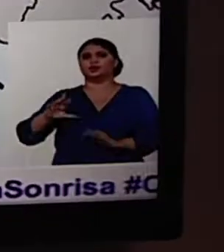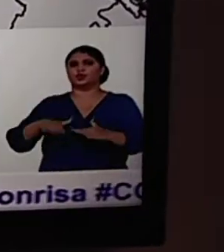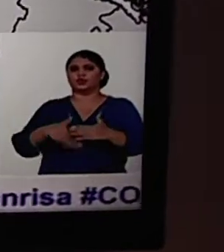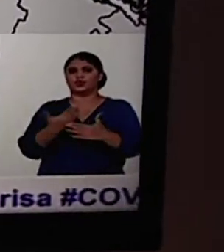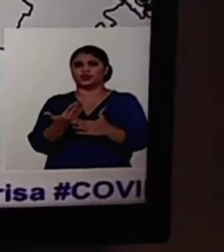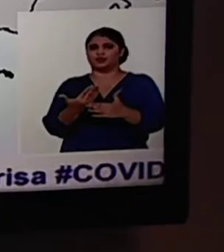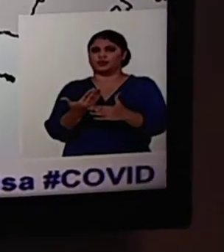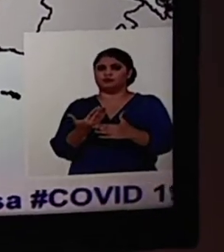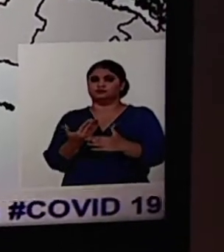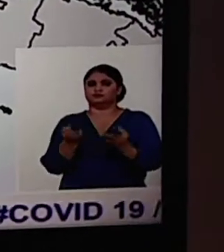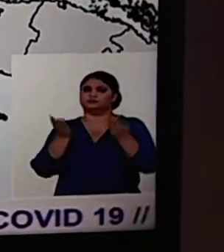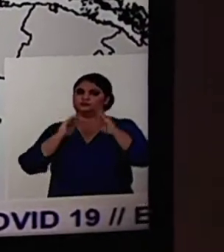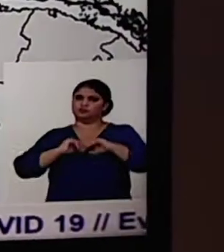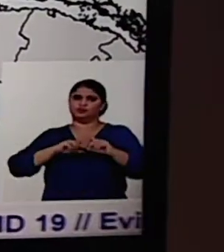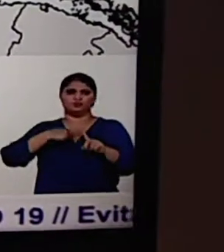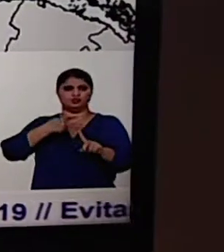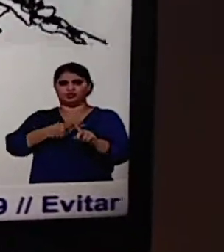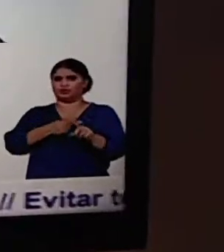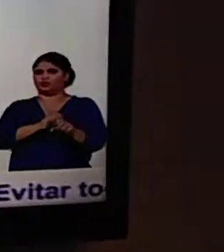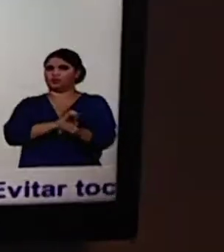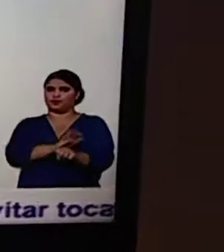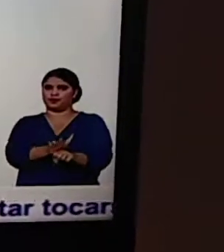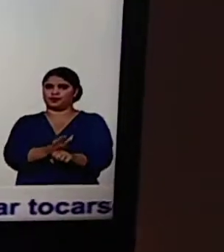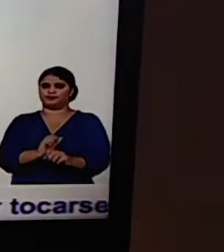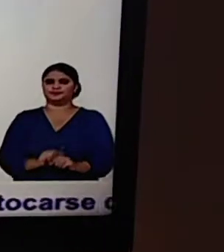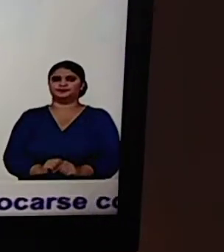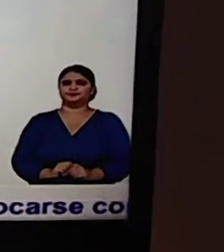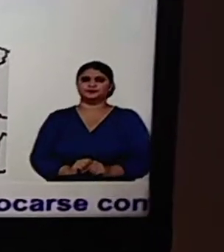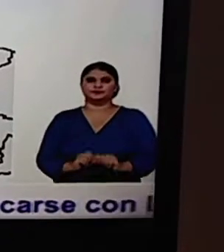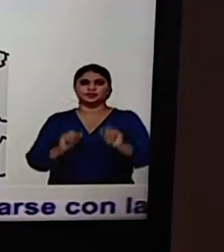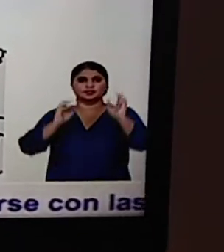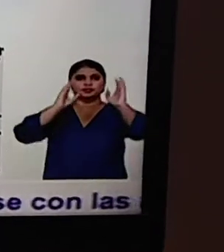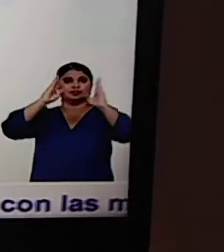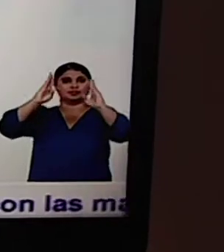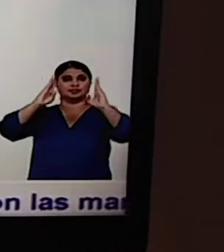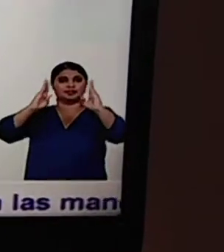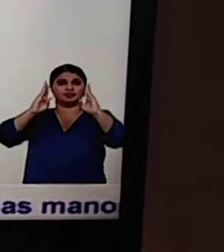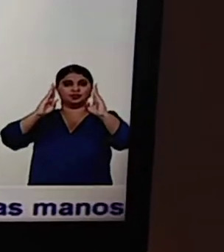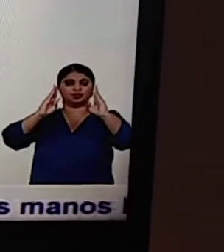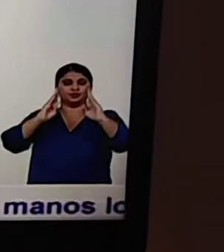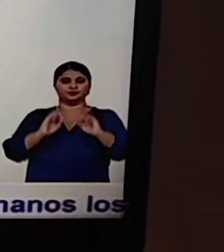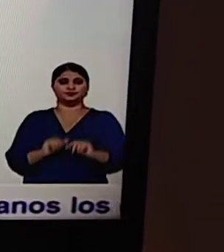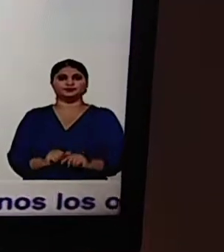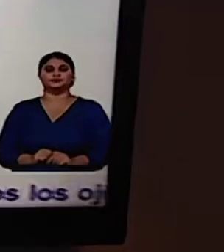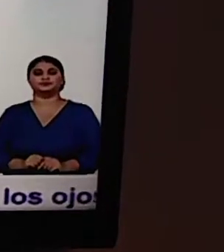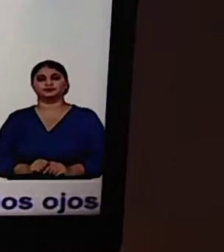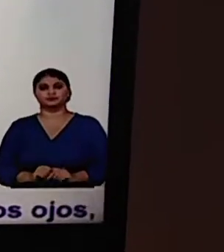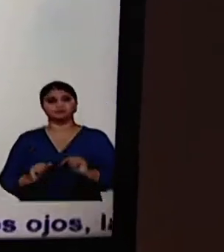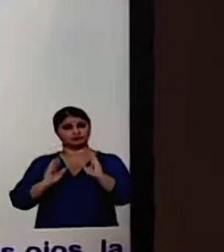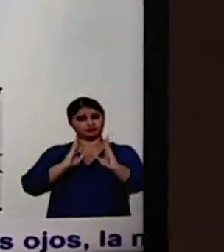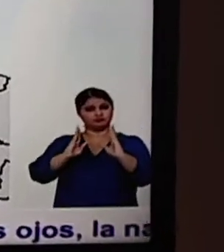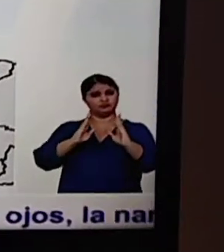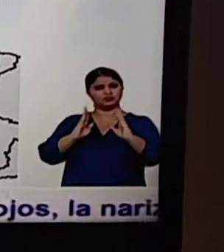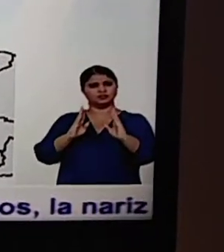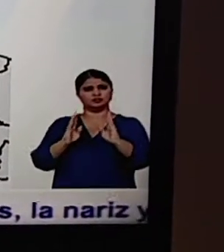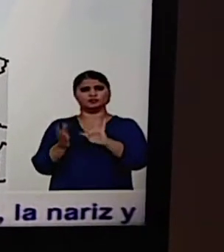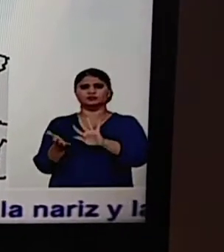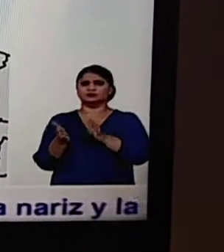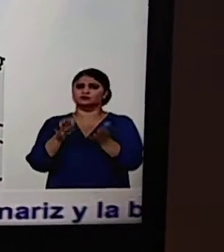de COVID-19. El centro del país fue un poco más estable, aunque